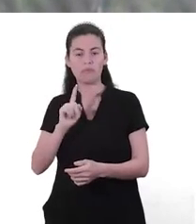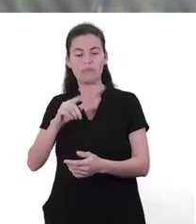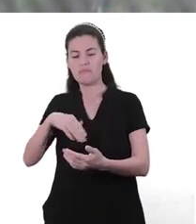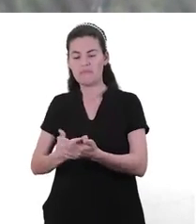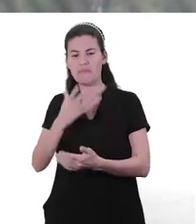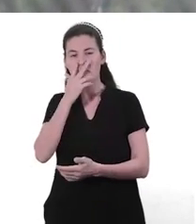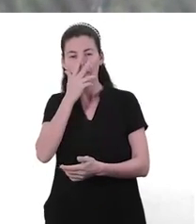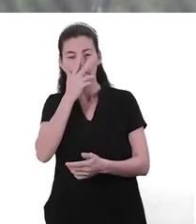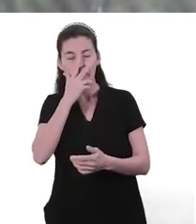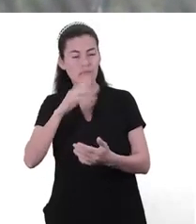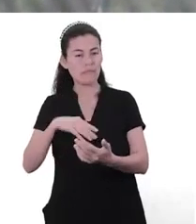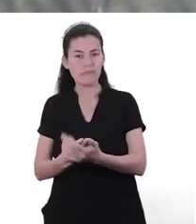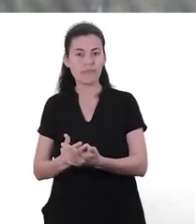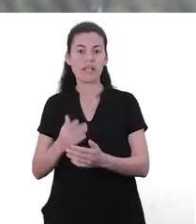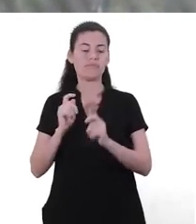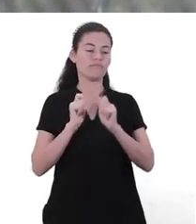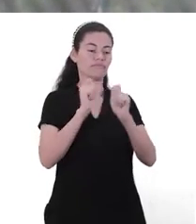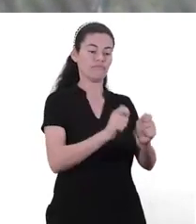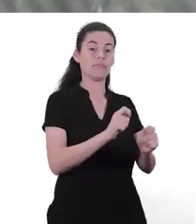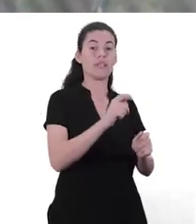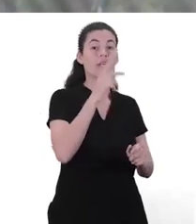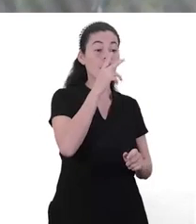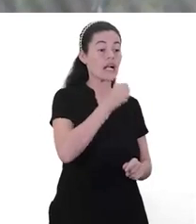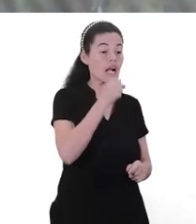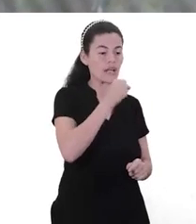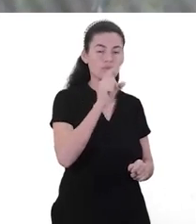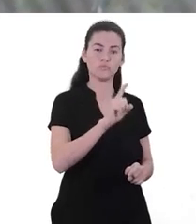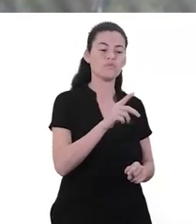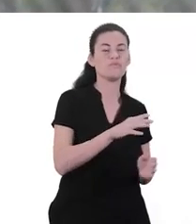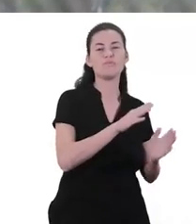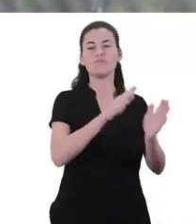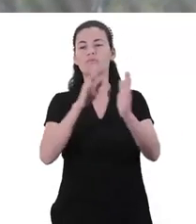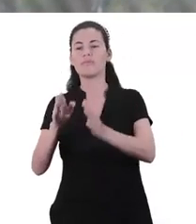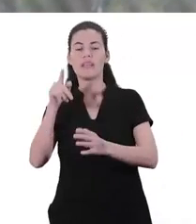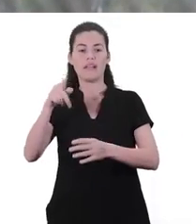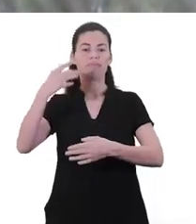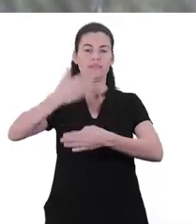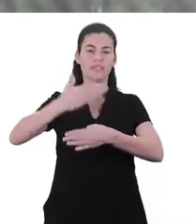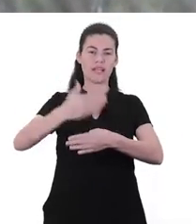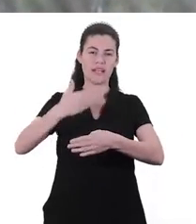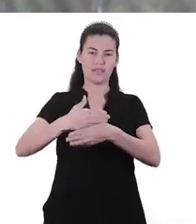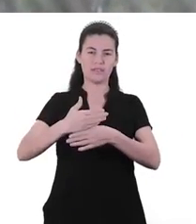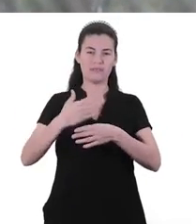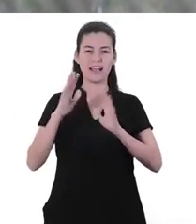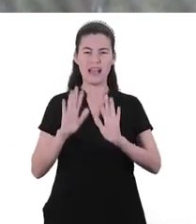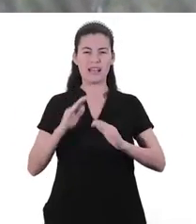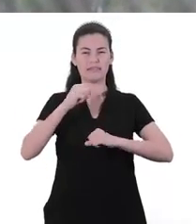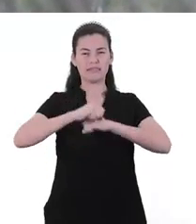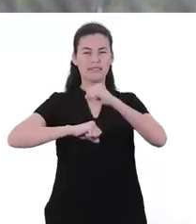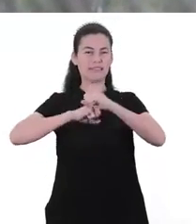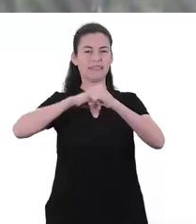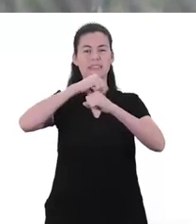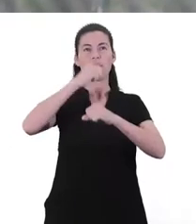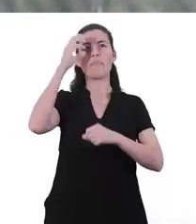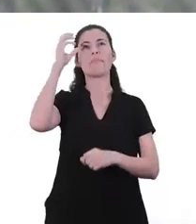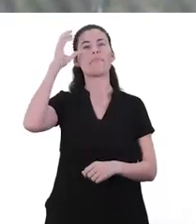encanta bailar pero le apasionaba mucho más el teatro, ¿verdad? Entonces es como que también hay como esa estructura a veces de esos lugares de